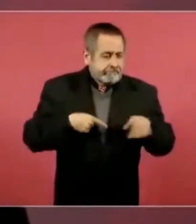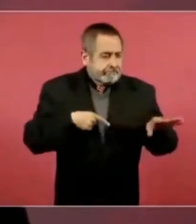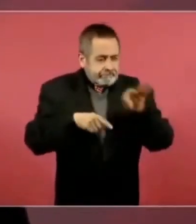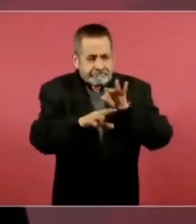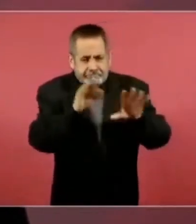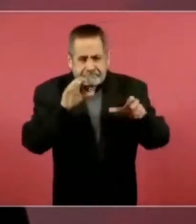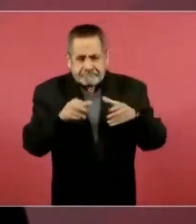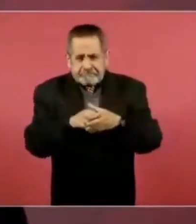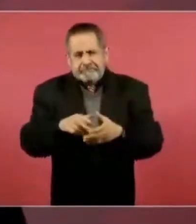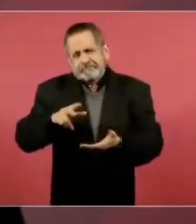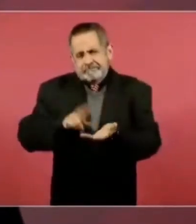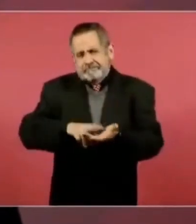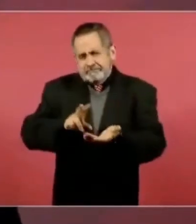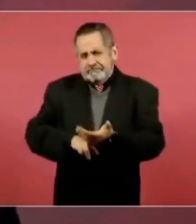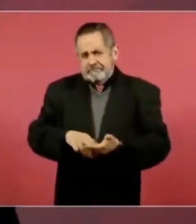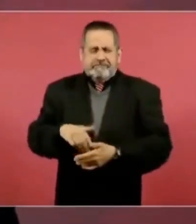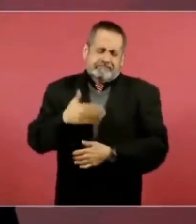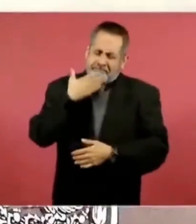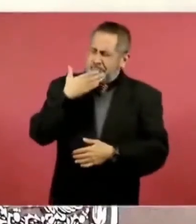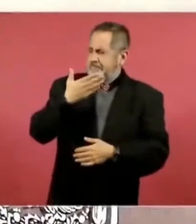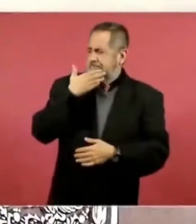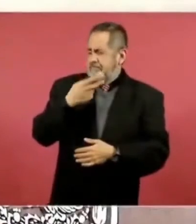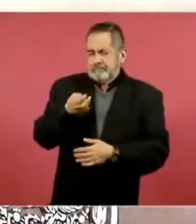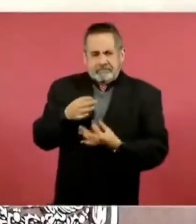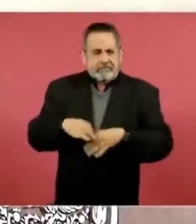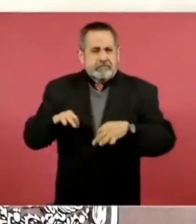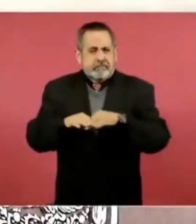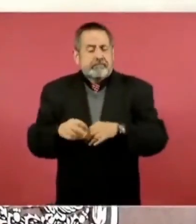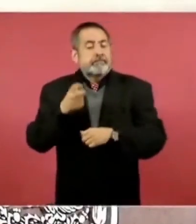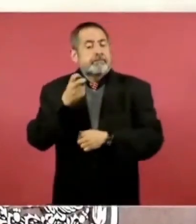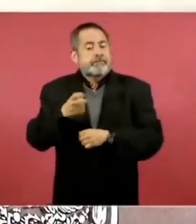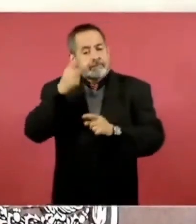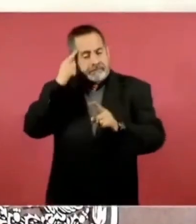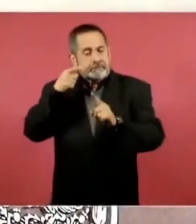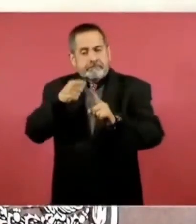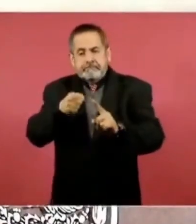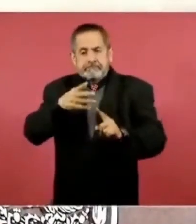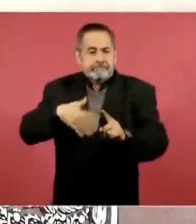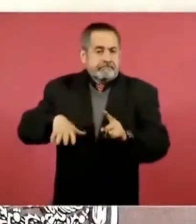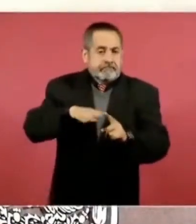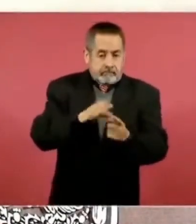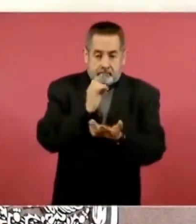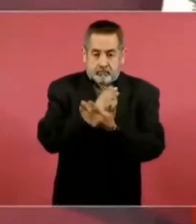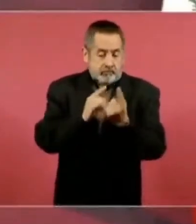valido la pena? Por supuesto que ha valido la pena. ¿Es el único método de búsqueda? No.